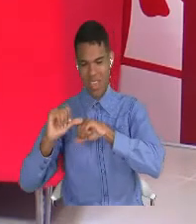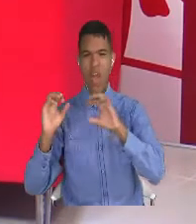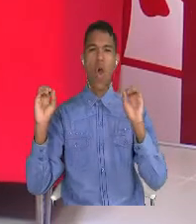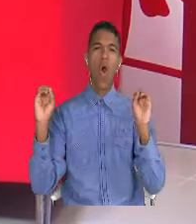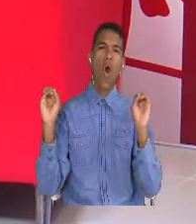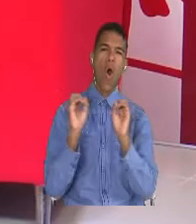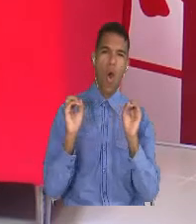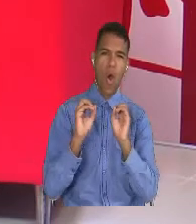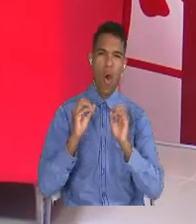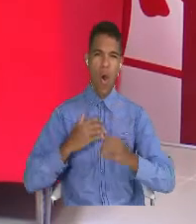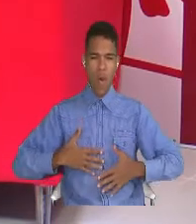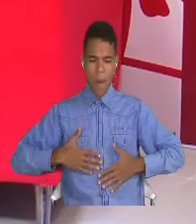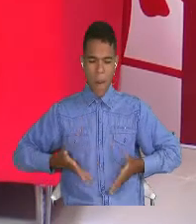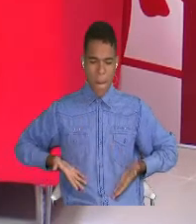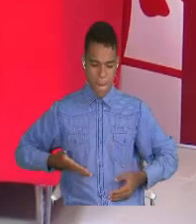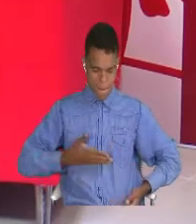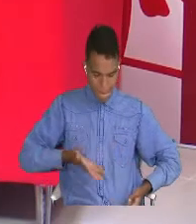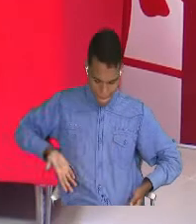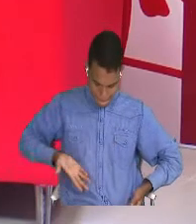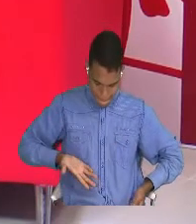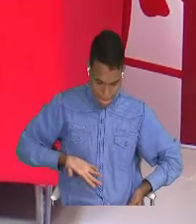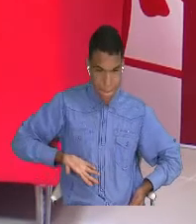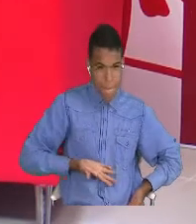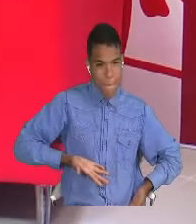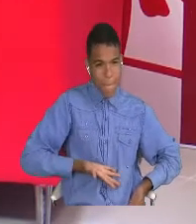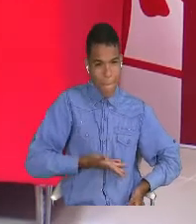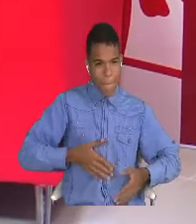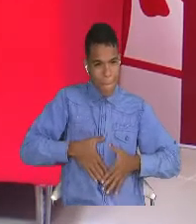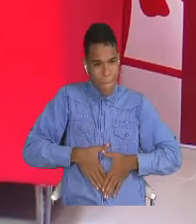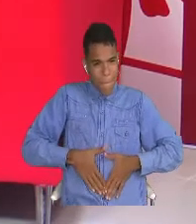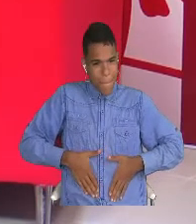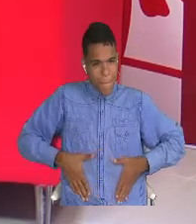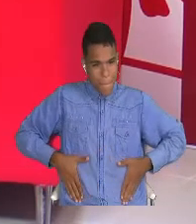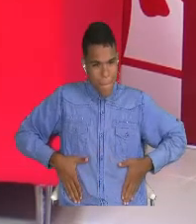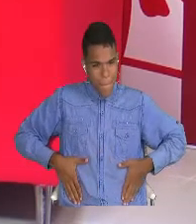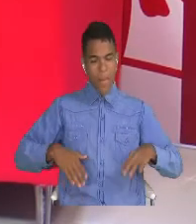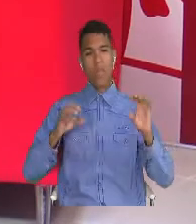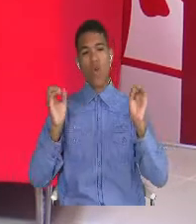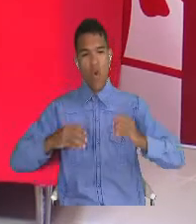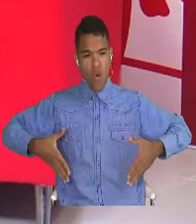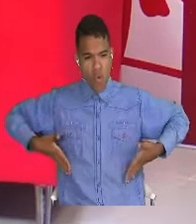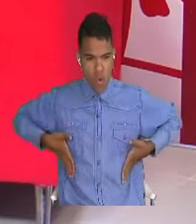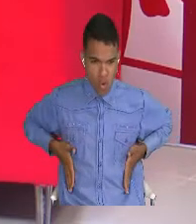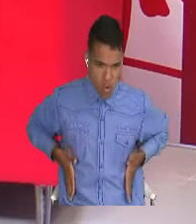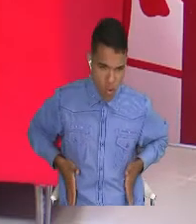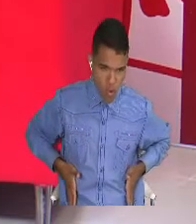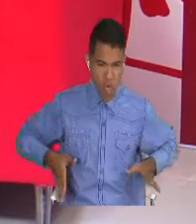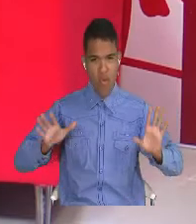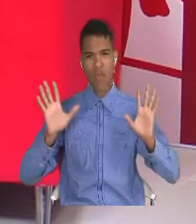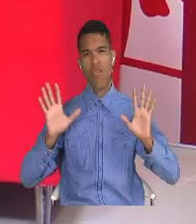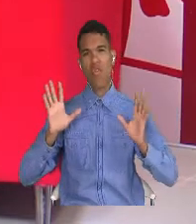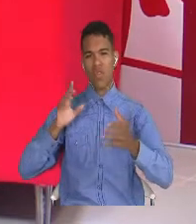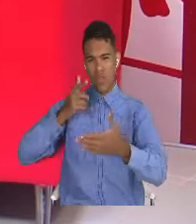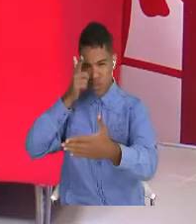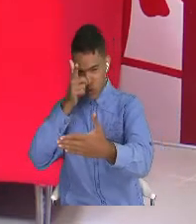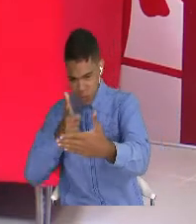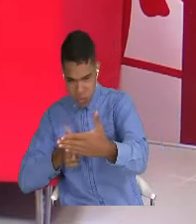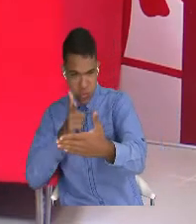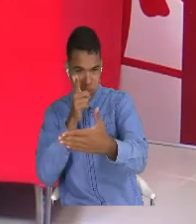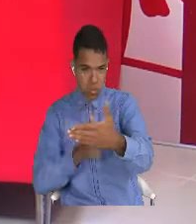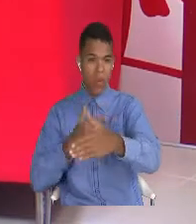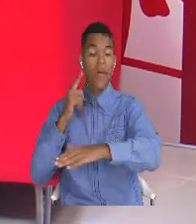una abdominoplastia, como aumento de mama, como lipólisis láser, ese paciente necesita un posoperatorio,